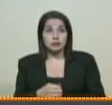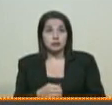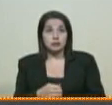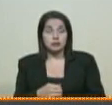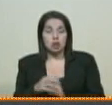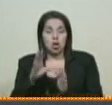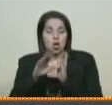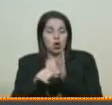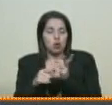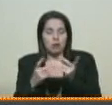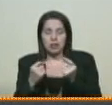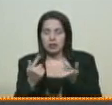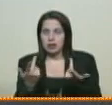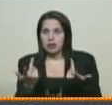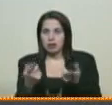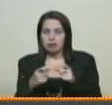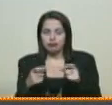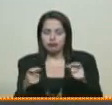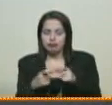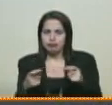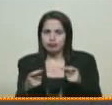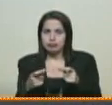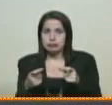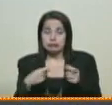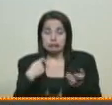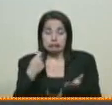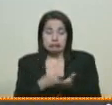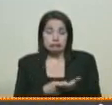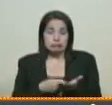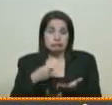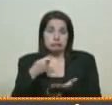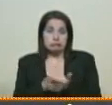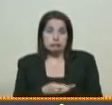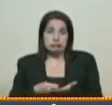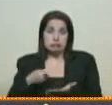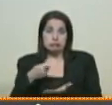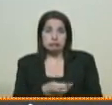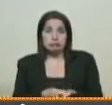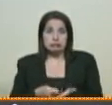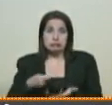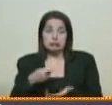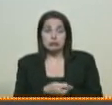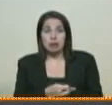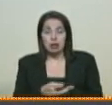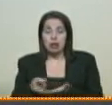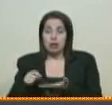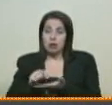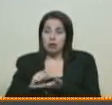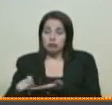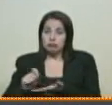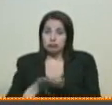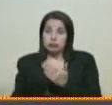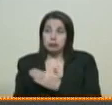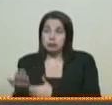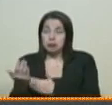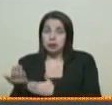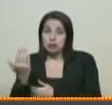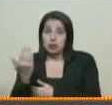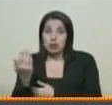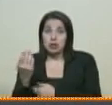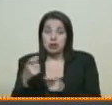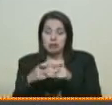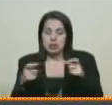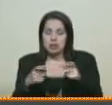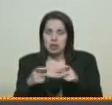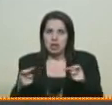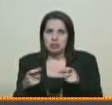Nos roban los billetes. Hacemos tremenda inversión para editar billetes en la Casa de la Moneda venezolana, en